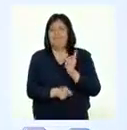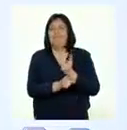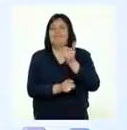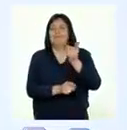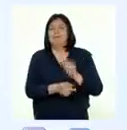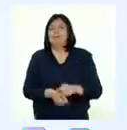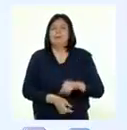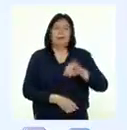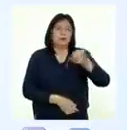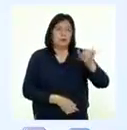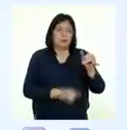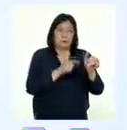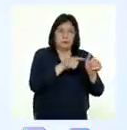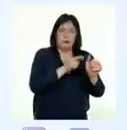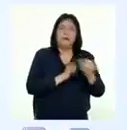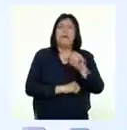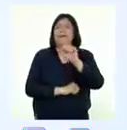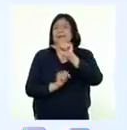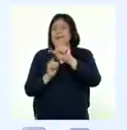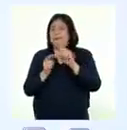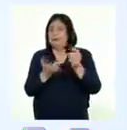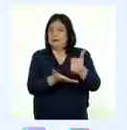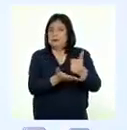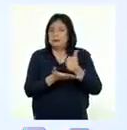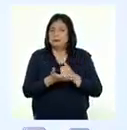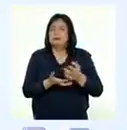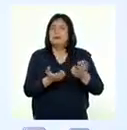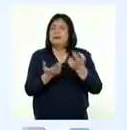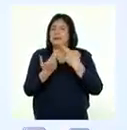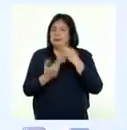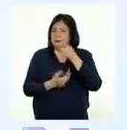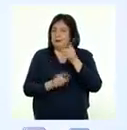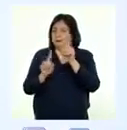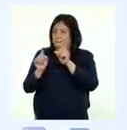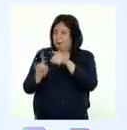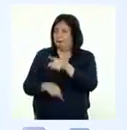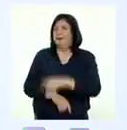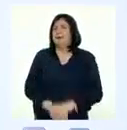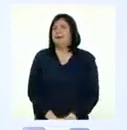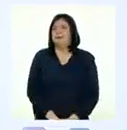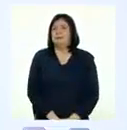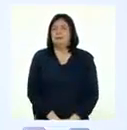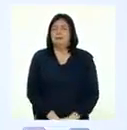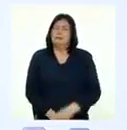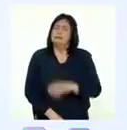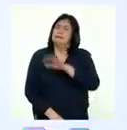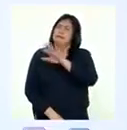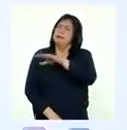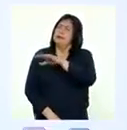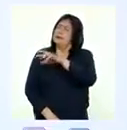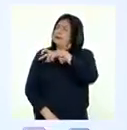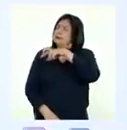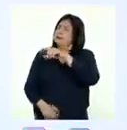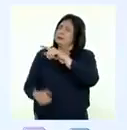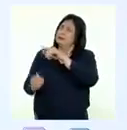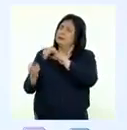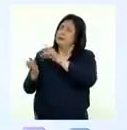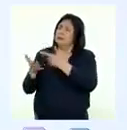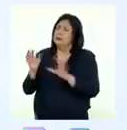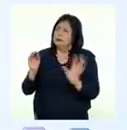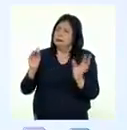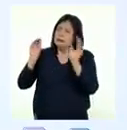Efectivamente, Joaquín y Alejandra me ayudaron respondiendo a las preguntas. Patti, quisiera que